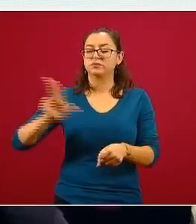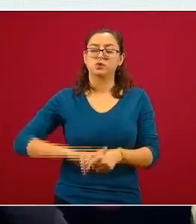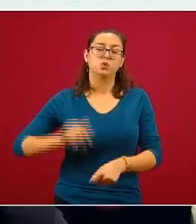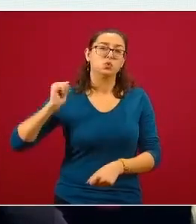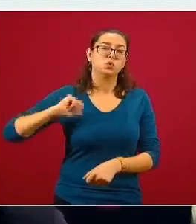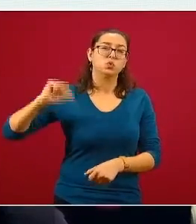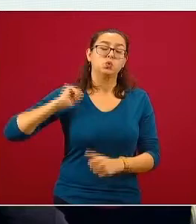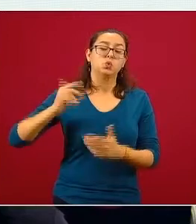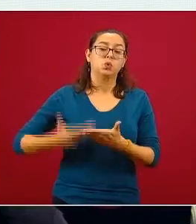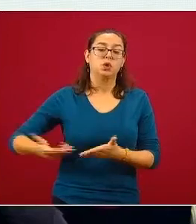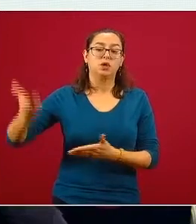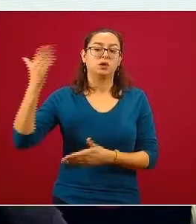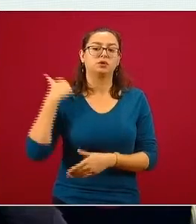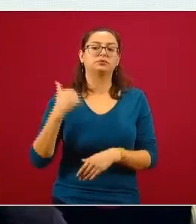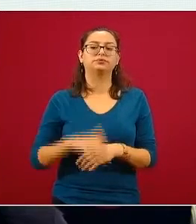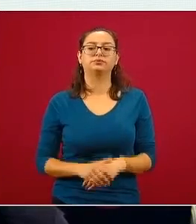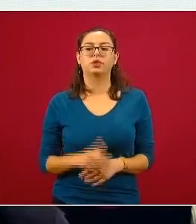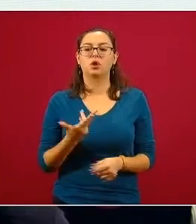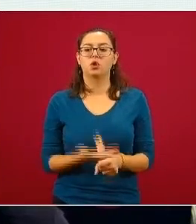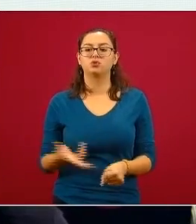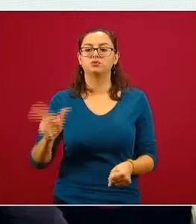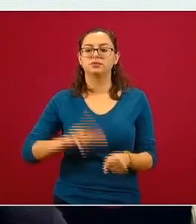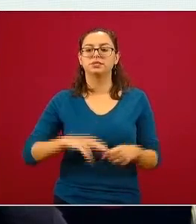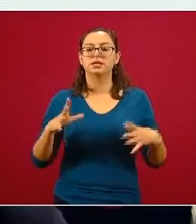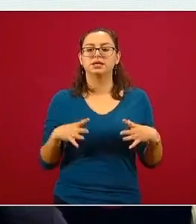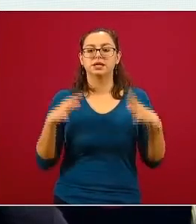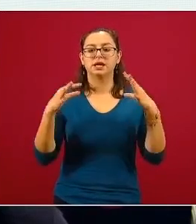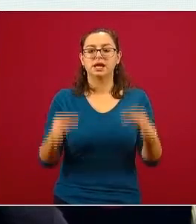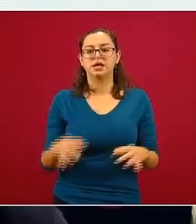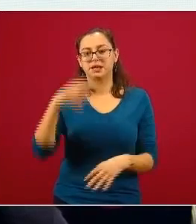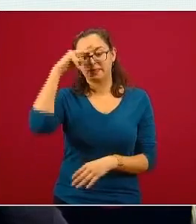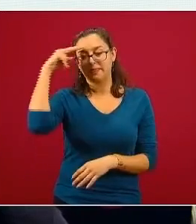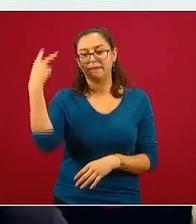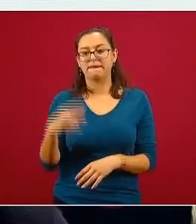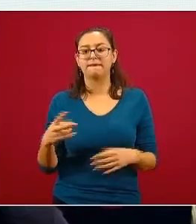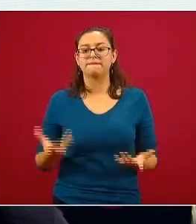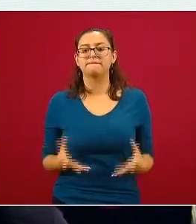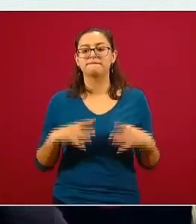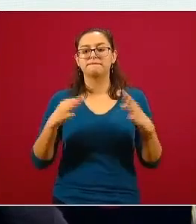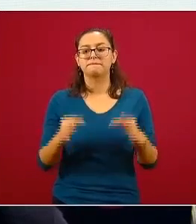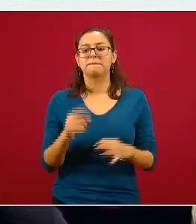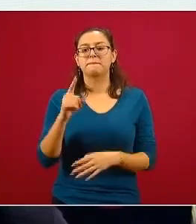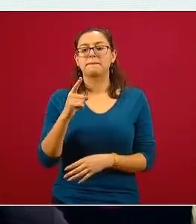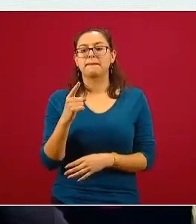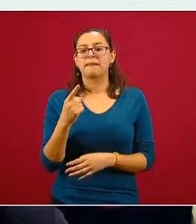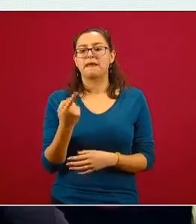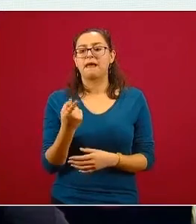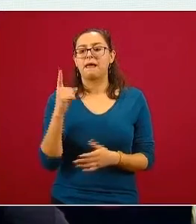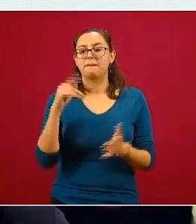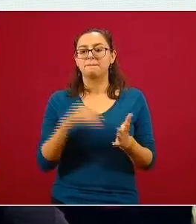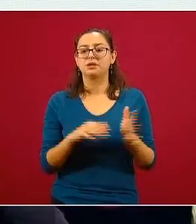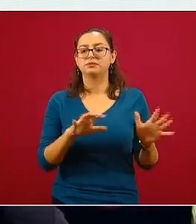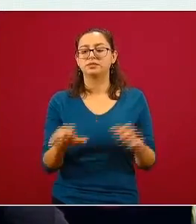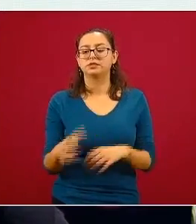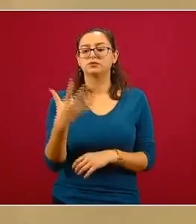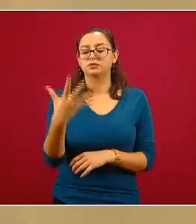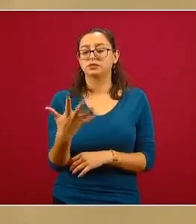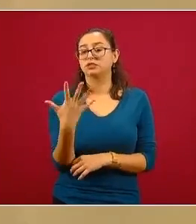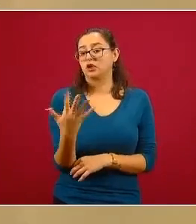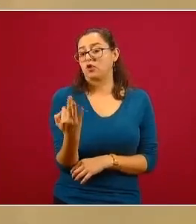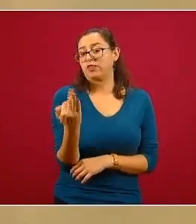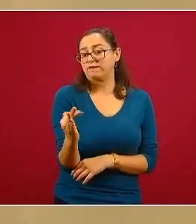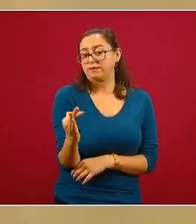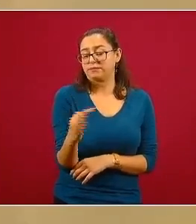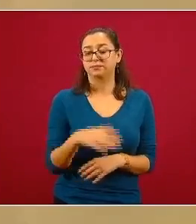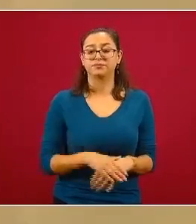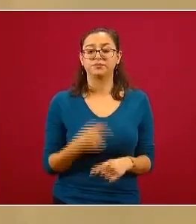México. El Hospital General de México fue fundado el 5 de febrero de 1905.